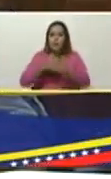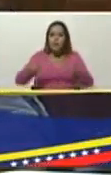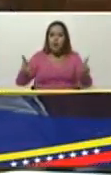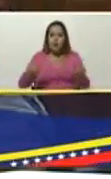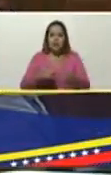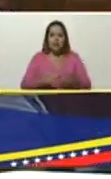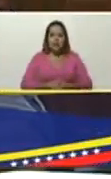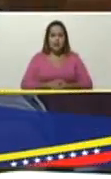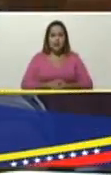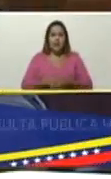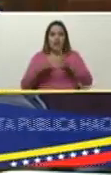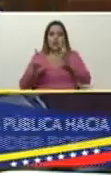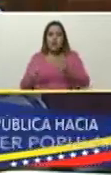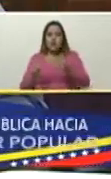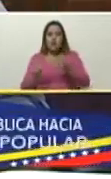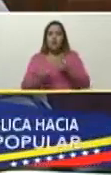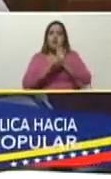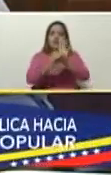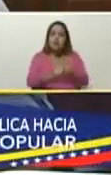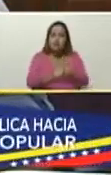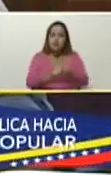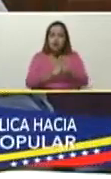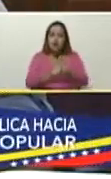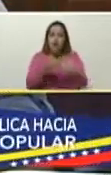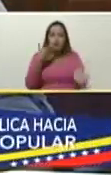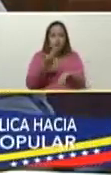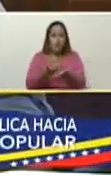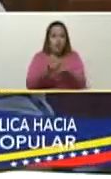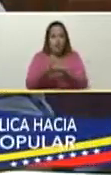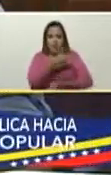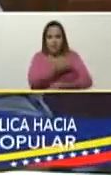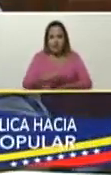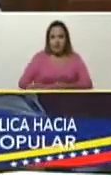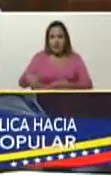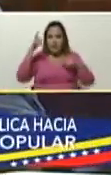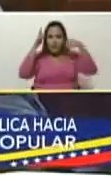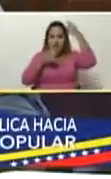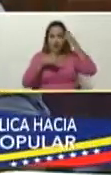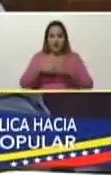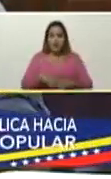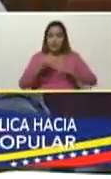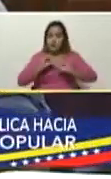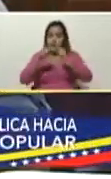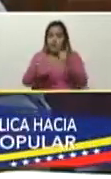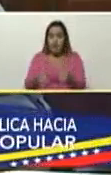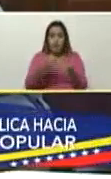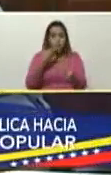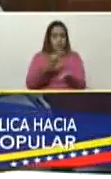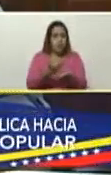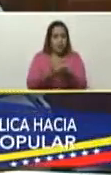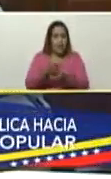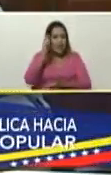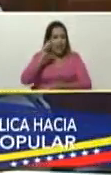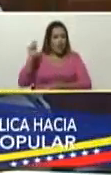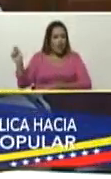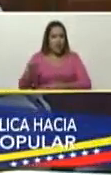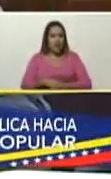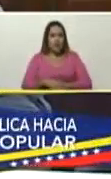de nuevo signo que planteó el comandante Chávez desde los inicios de sus planteamientos teóricos, porque